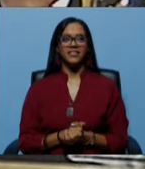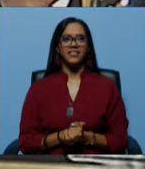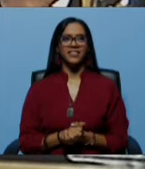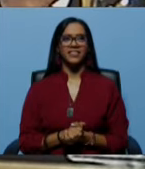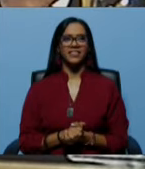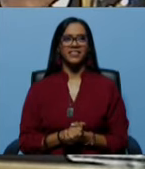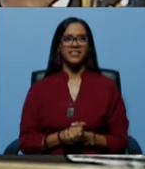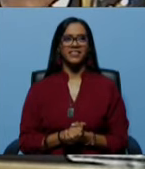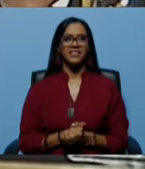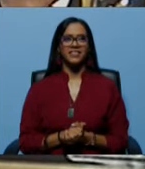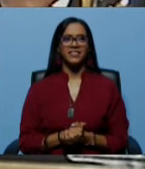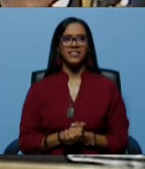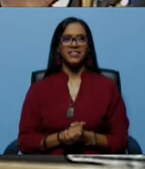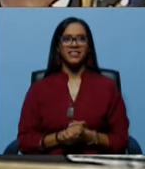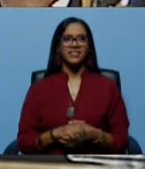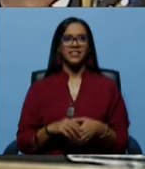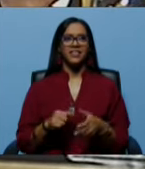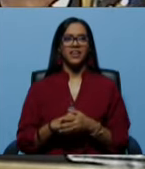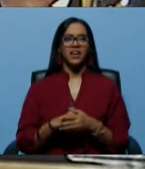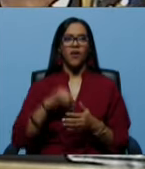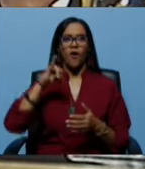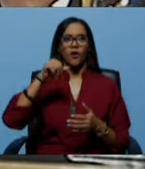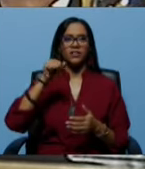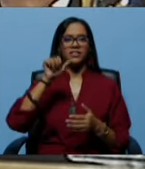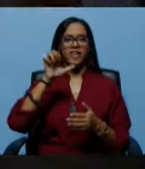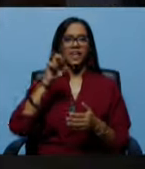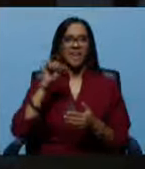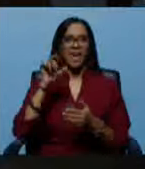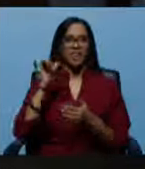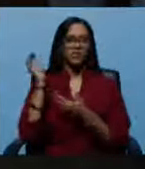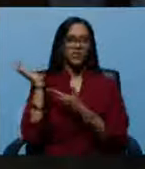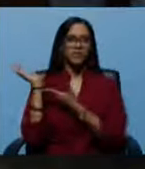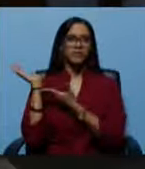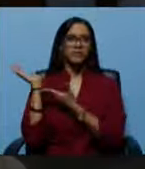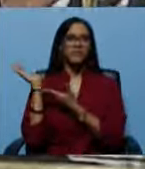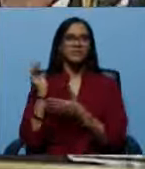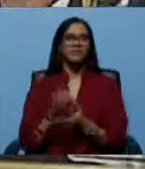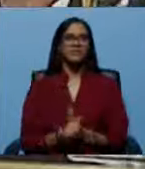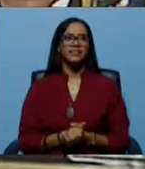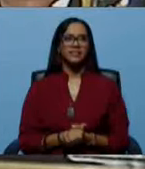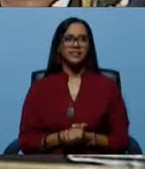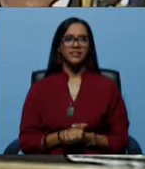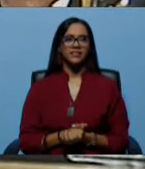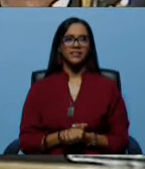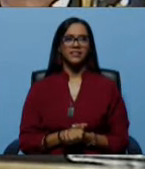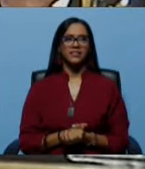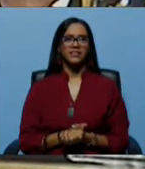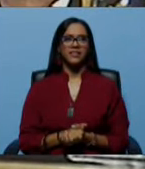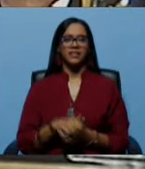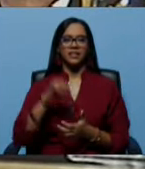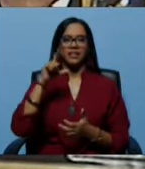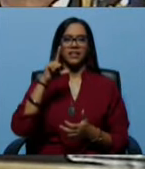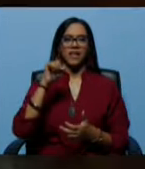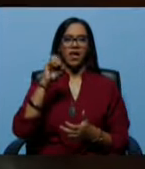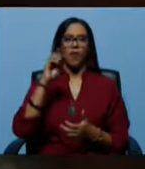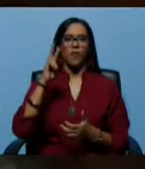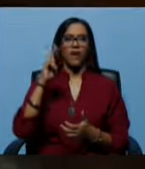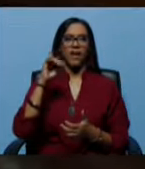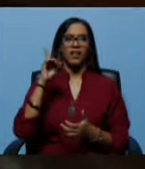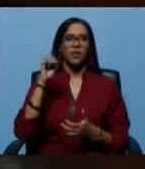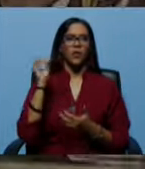José Ignacio Acuña. José Ignacio Acuña, Leobaldo Antonio Nieves,